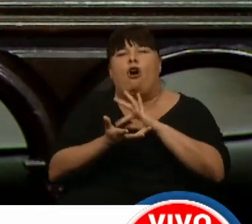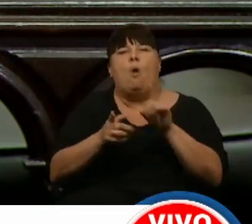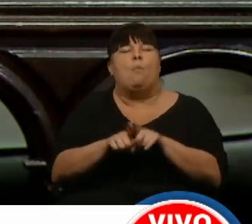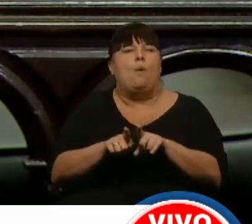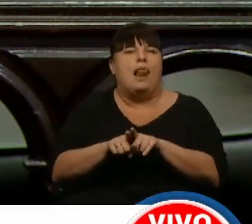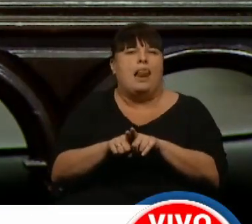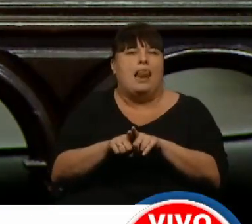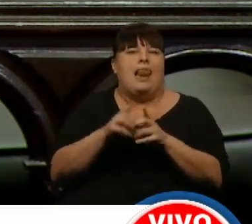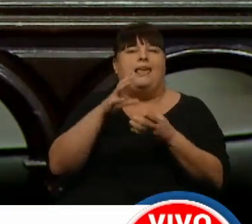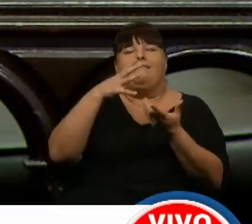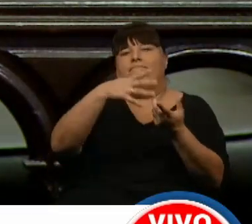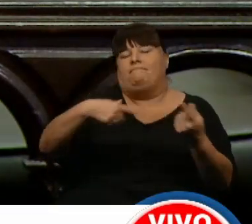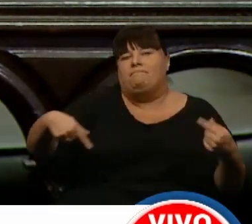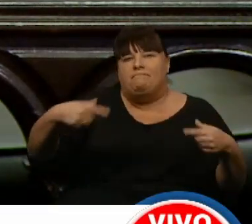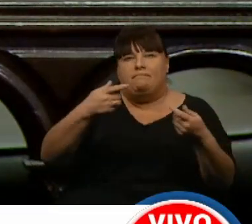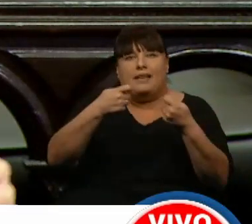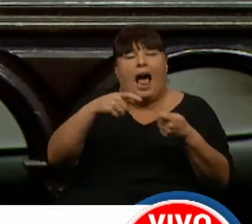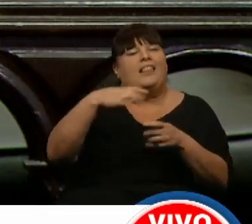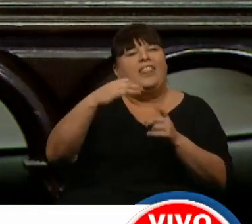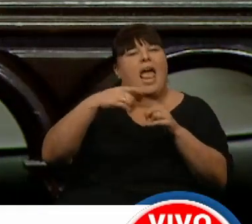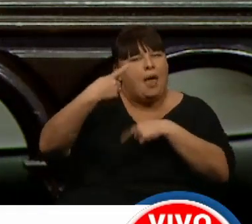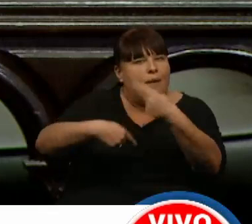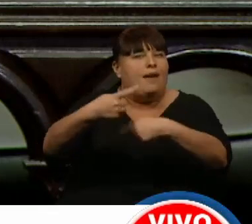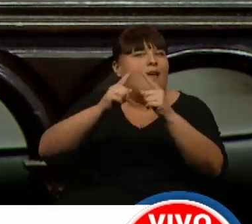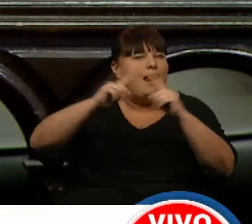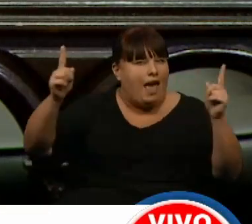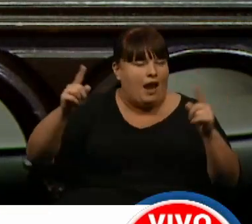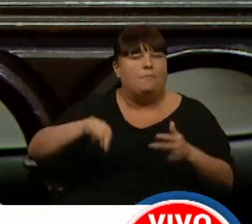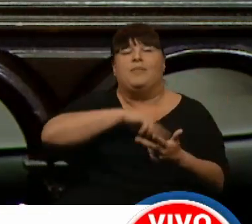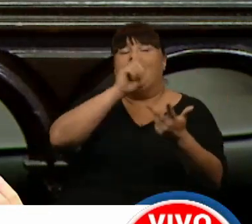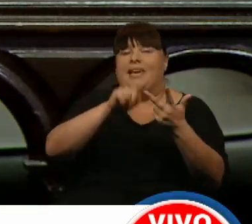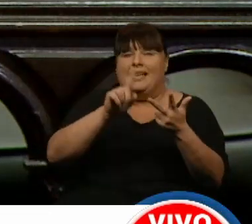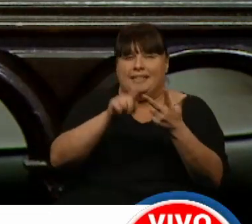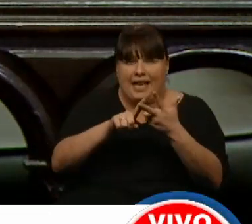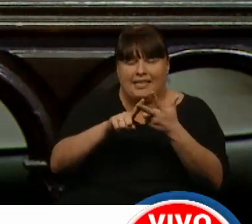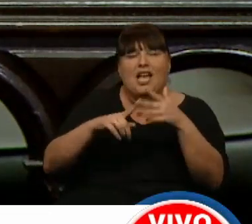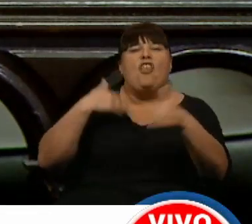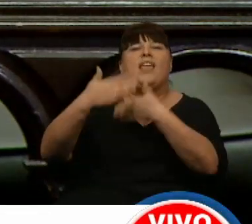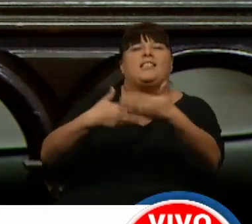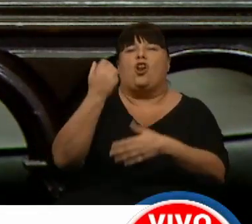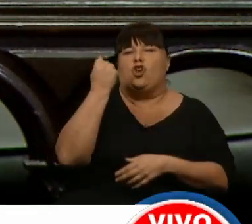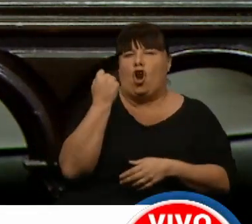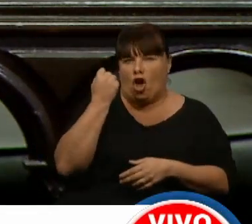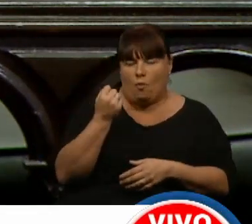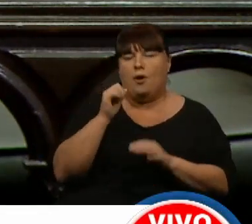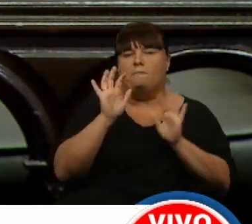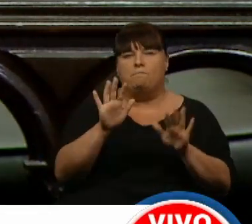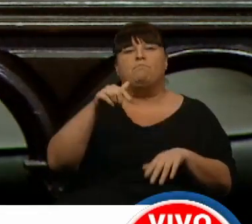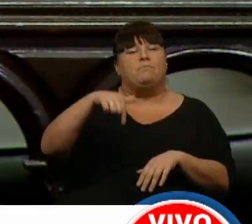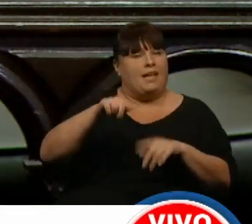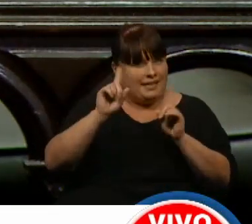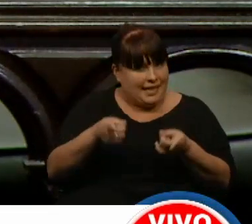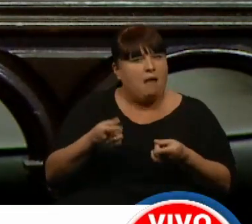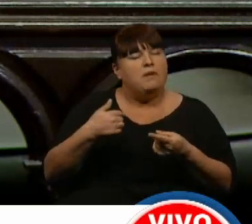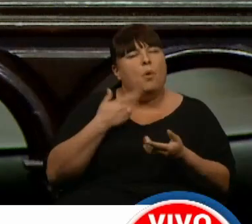de explotación tienen que ser sostenibles. Lo tercero, el desarrollo económico. Miren, aquí también